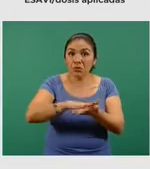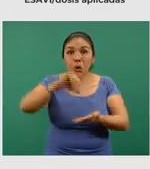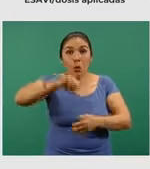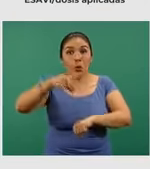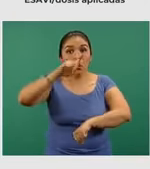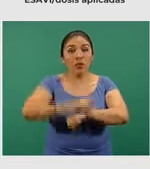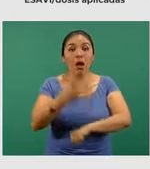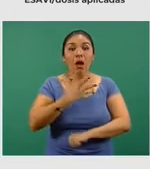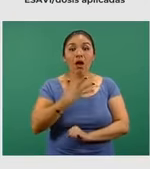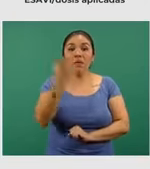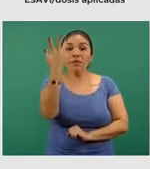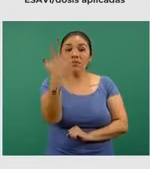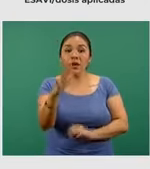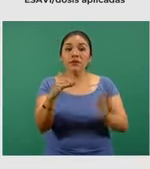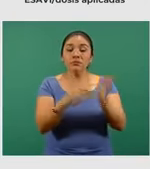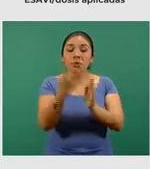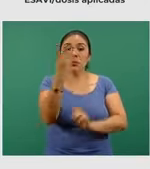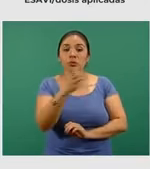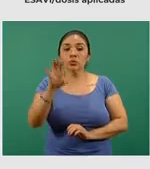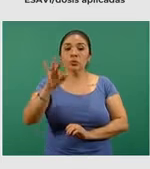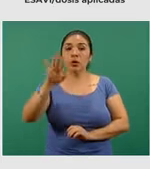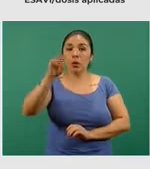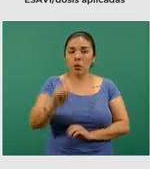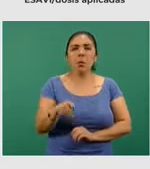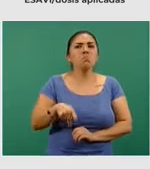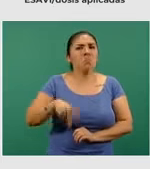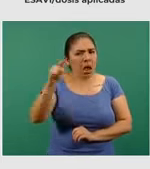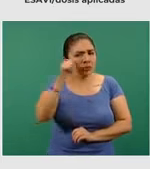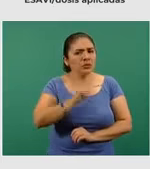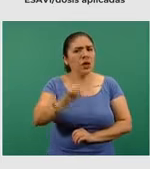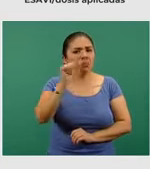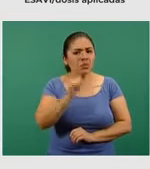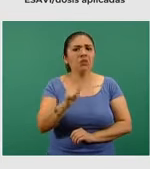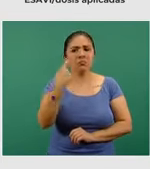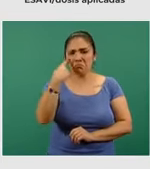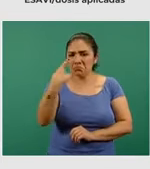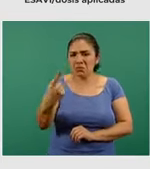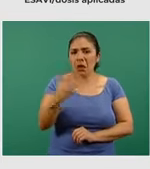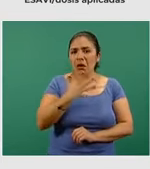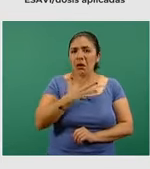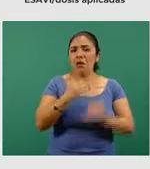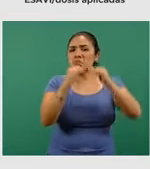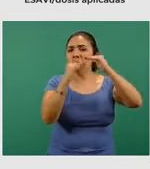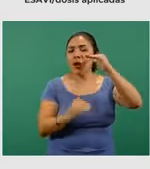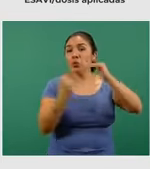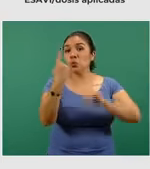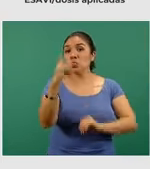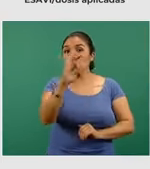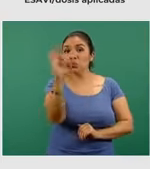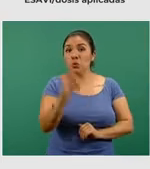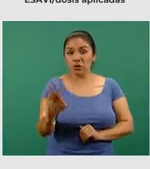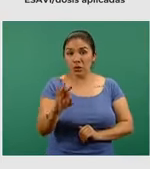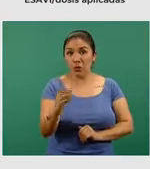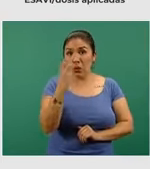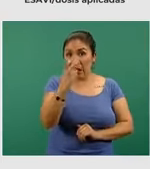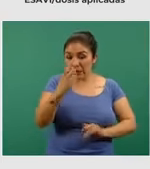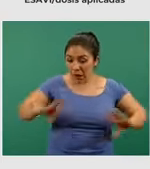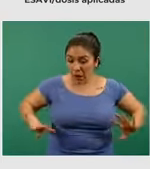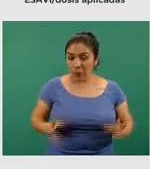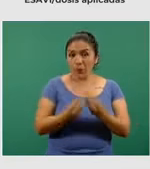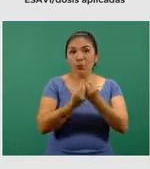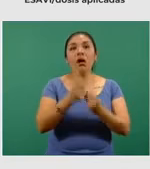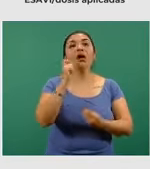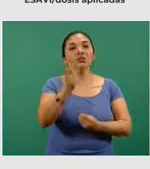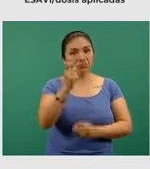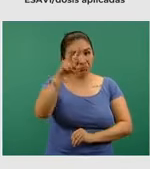país, 10.449. Sin embargo, siempre destacamos que menos del 1% de este total han